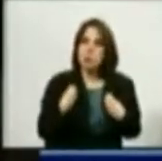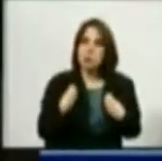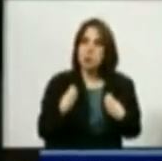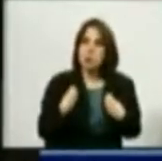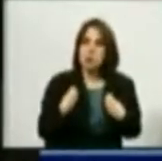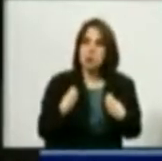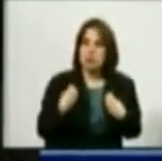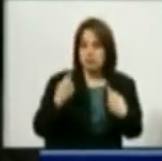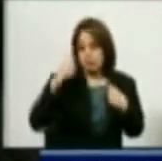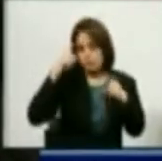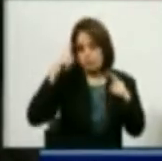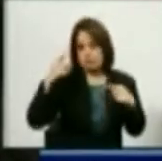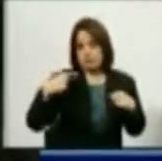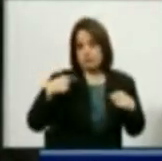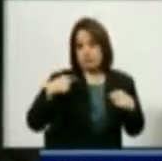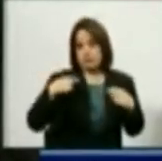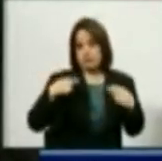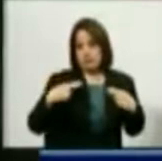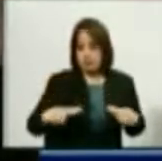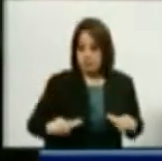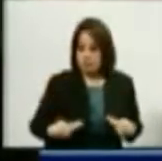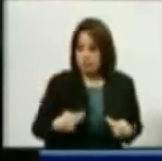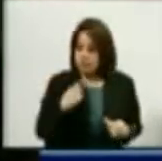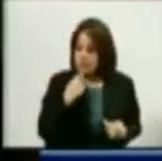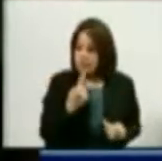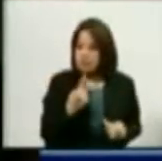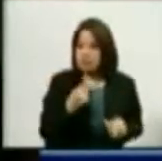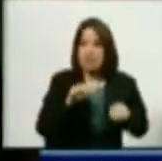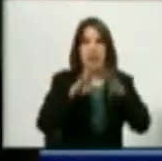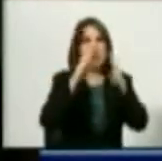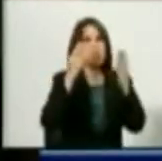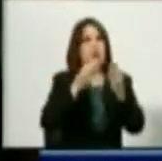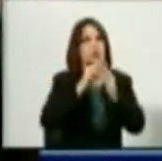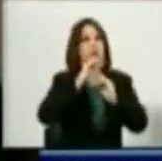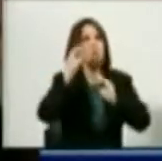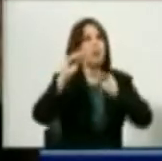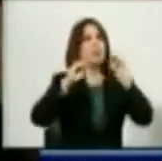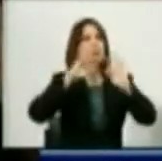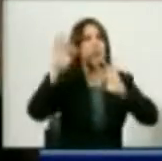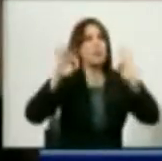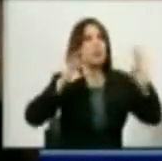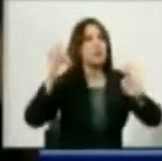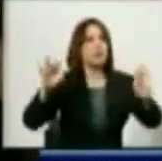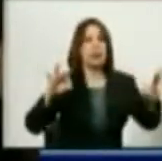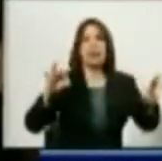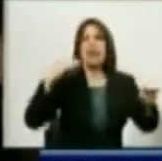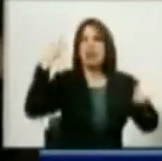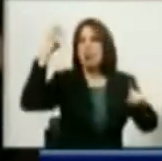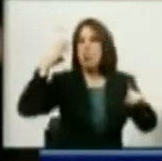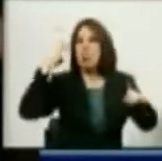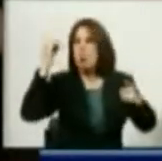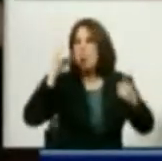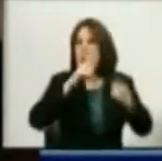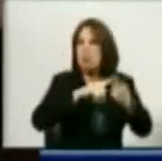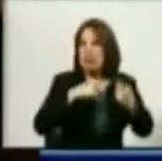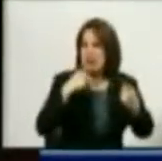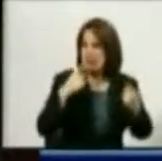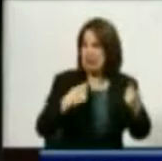humilde soldado se decía en el mundo sobre todo en Europa